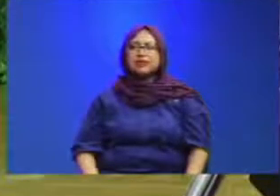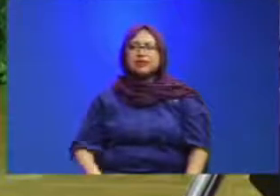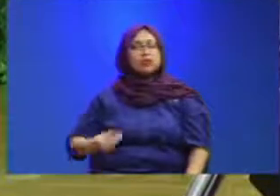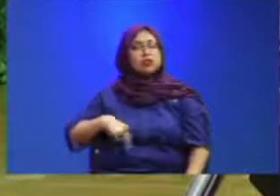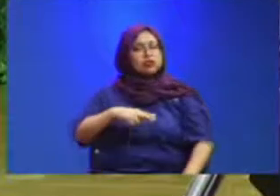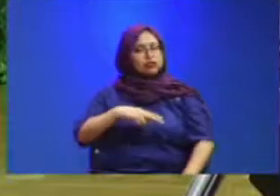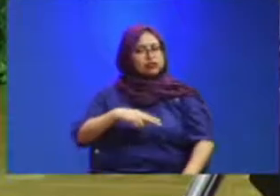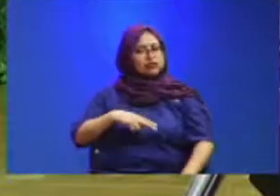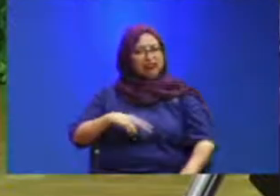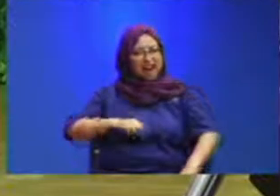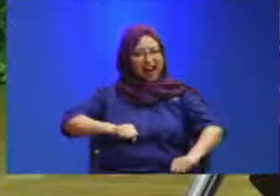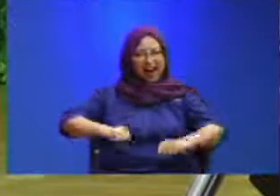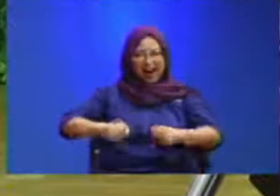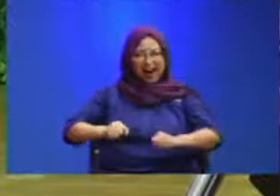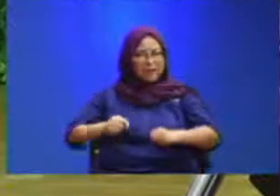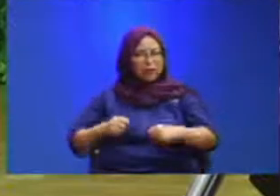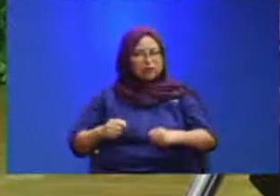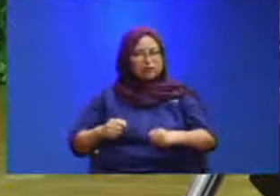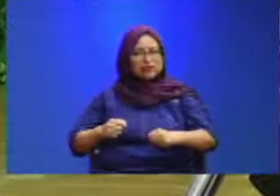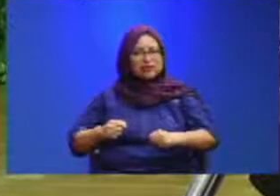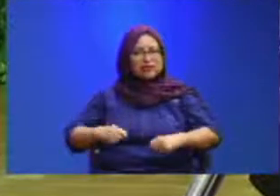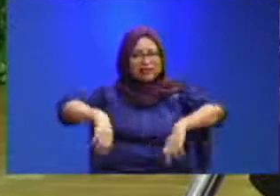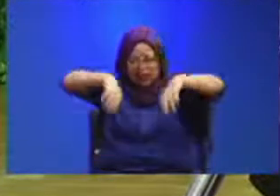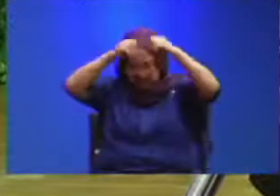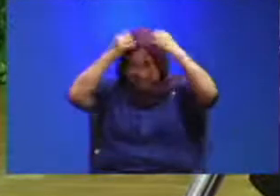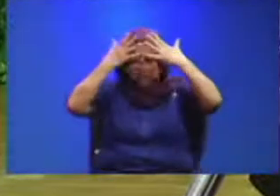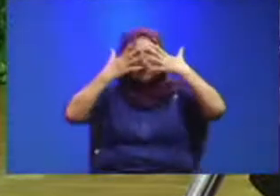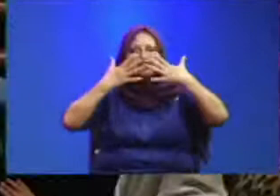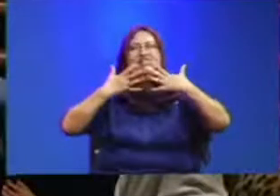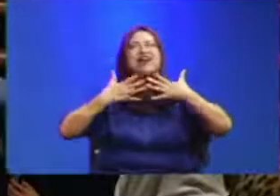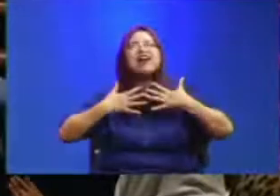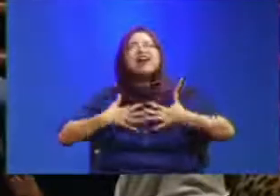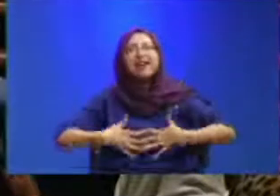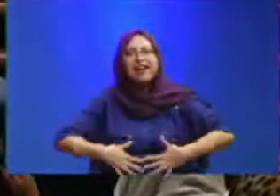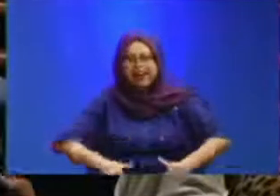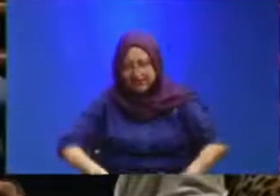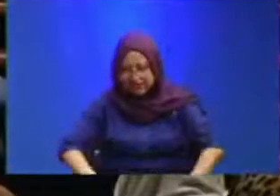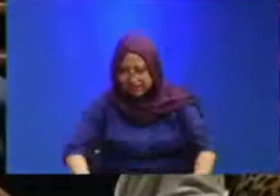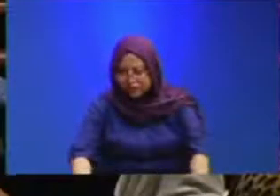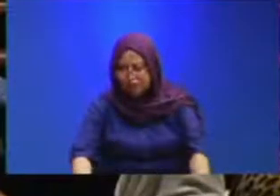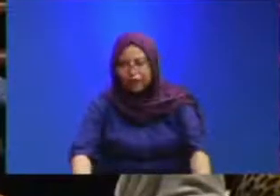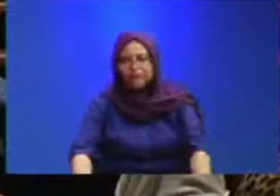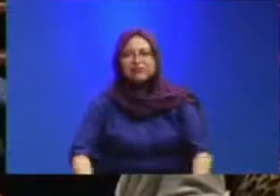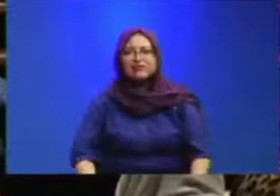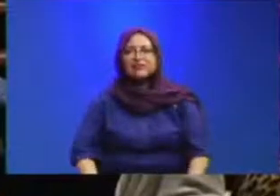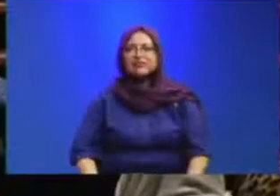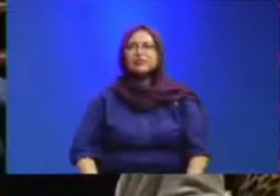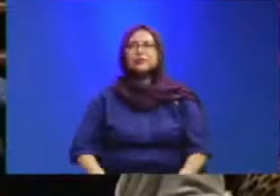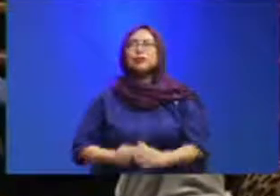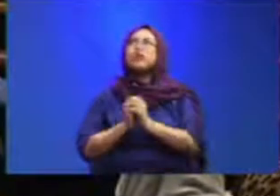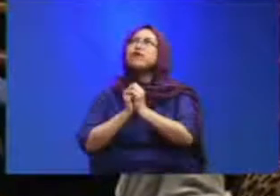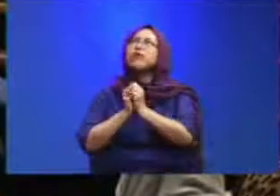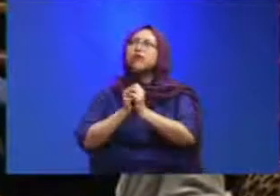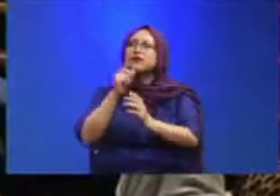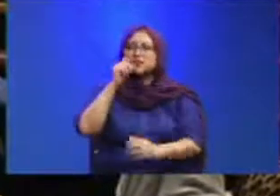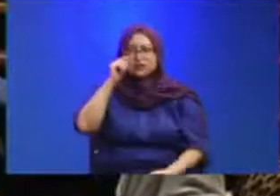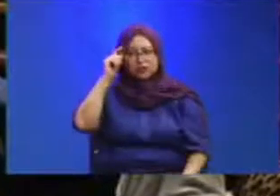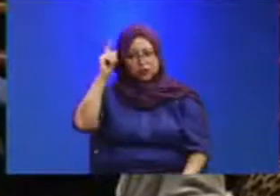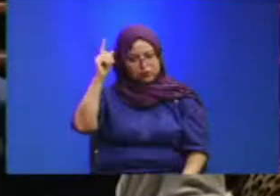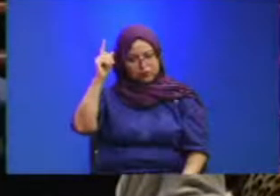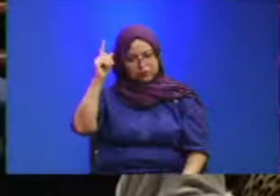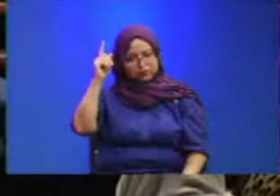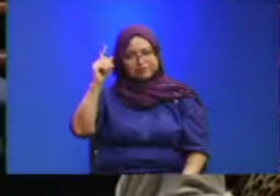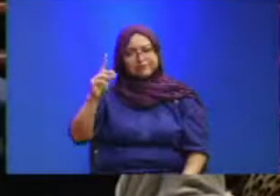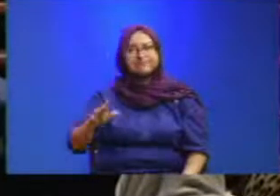y baje hasta nuestros nuestra mente cerebros ojos oídos boca nuestras manos pies señor